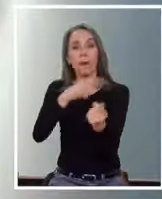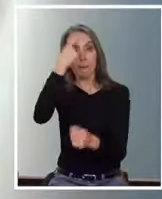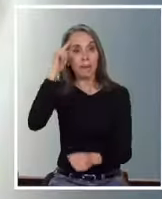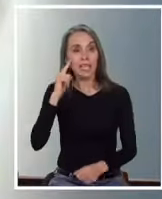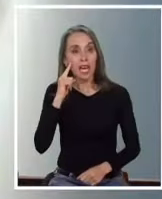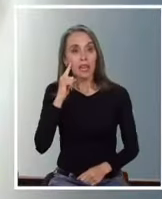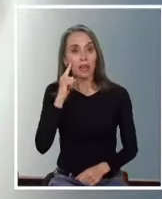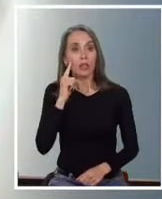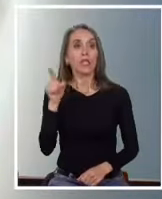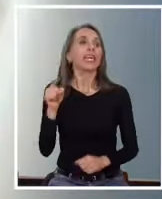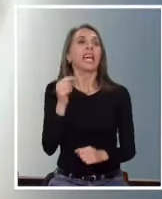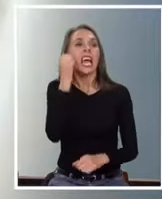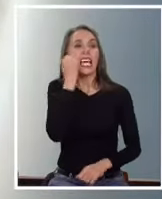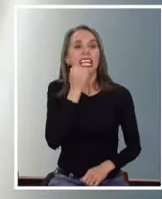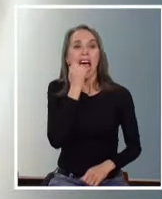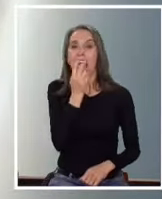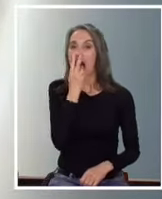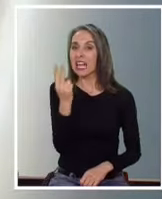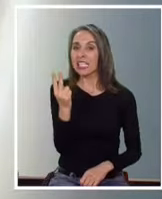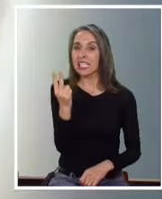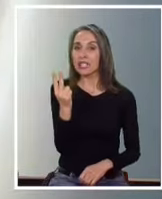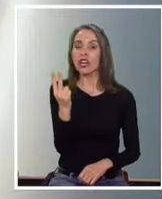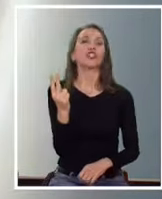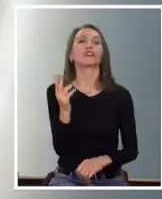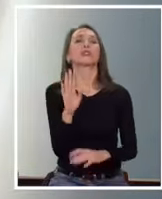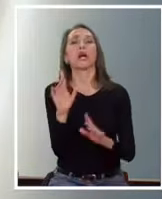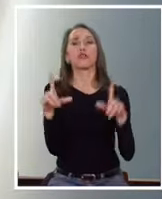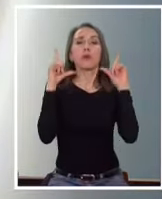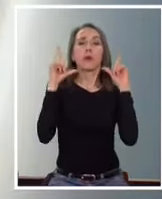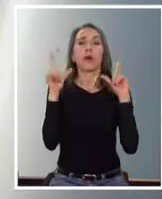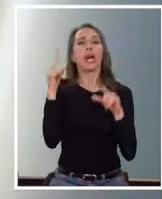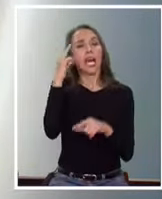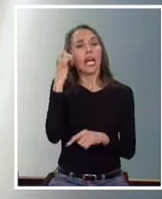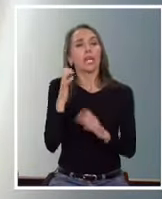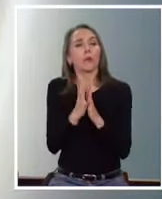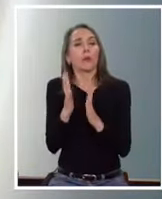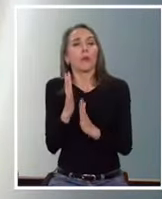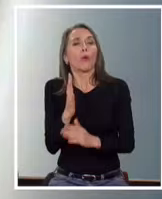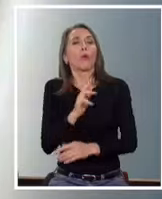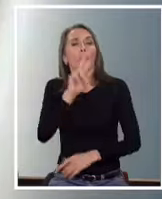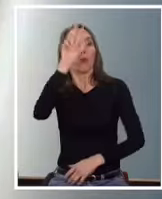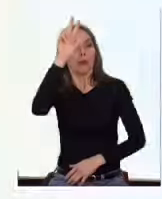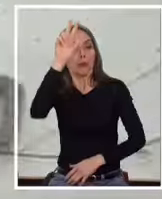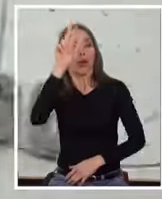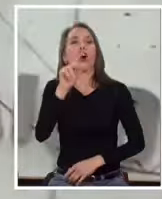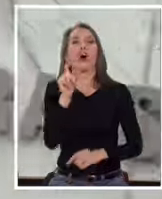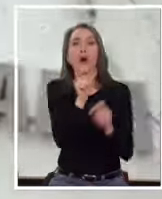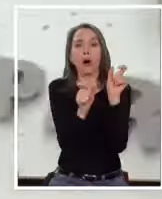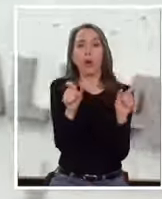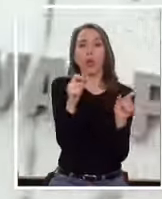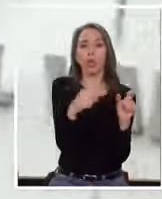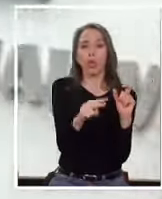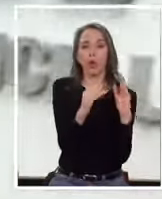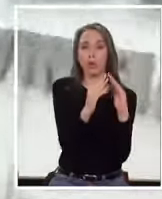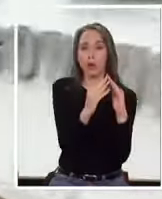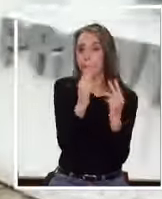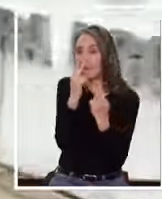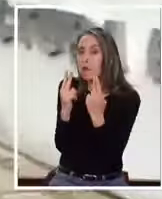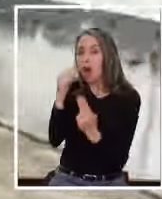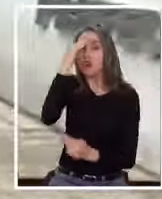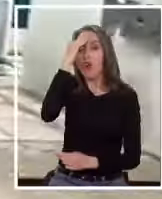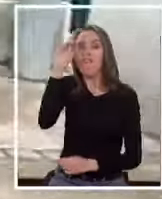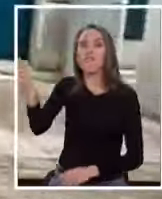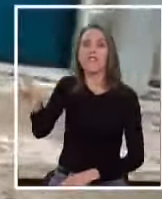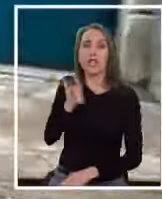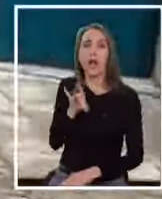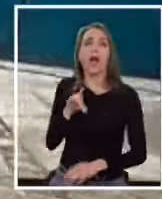relatan ellos, se veía cariñosa, aparentemente bajo perfil y muy creyente. Rápidamente se ganó la confianza de los dueños de hogar. Con